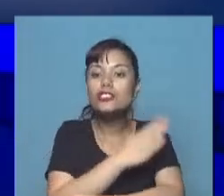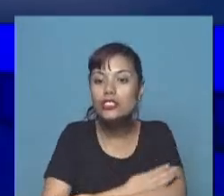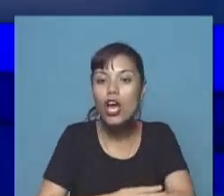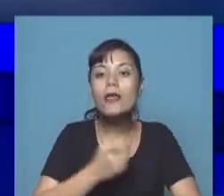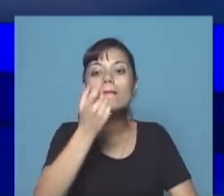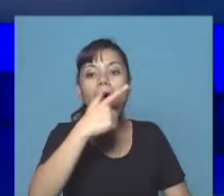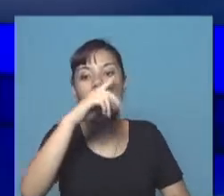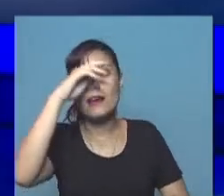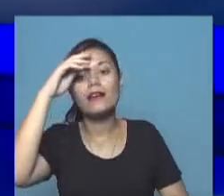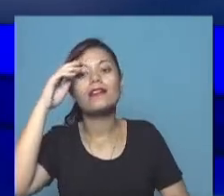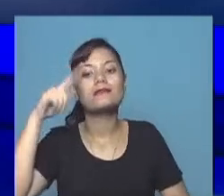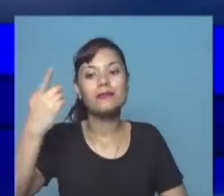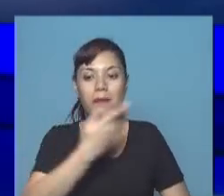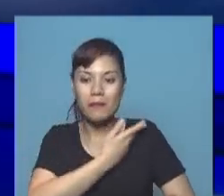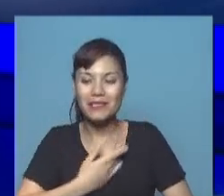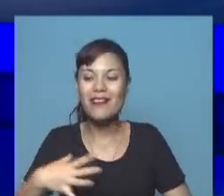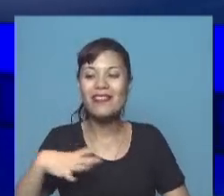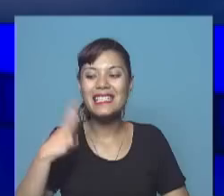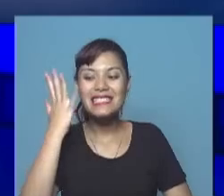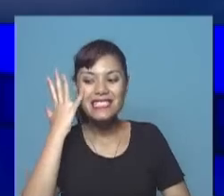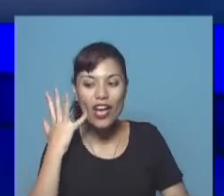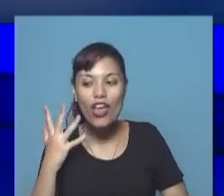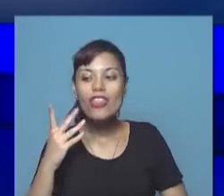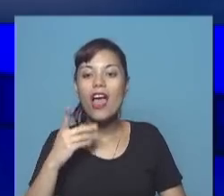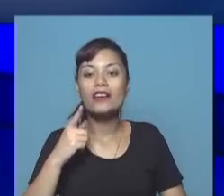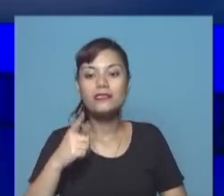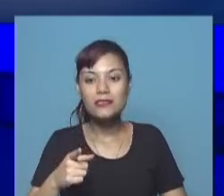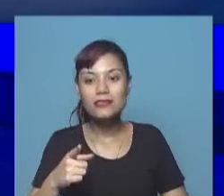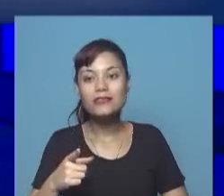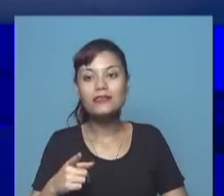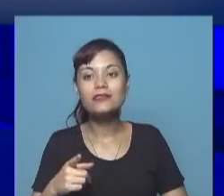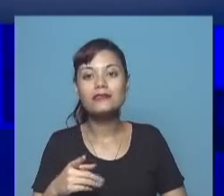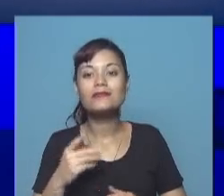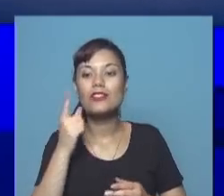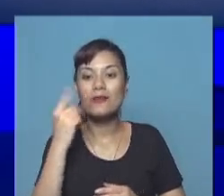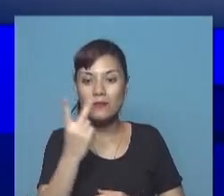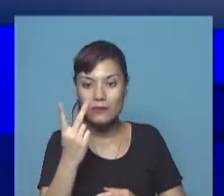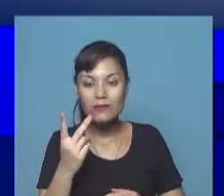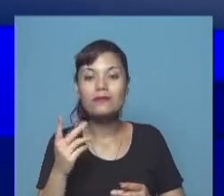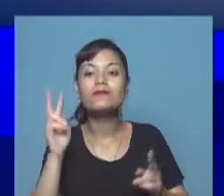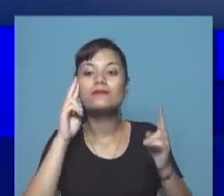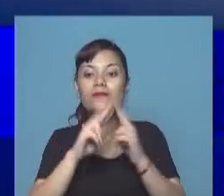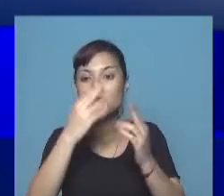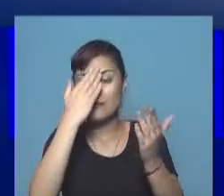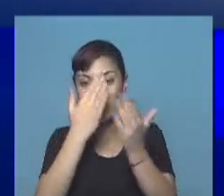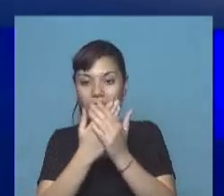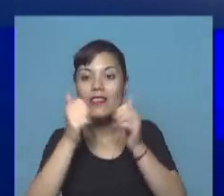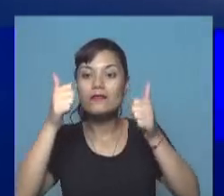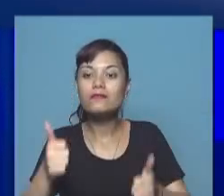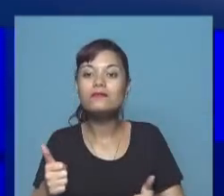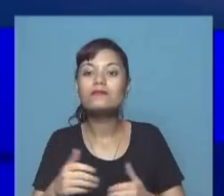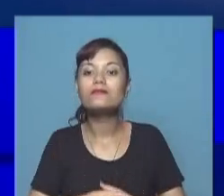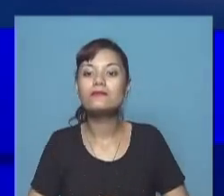será Macri el próximo presidente? Apenas 5 días para el debate donde los candidatos se van a ver cara a cara y expondrán, uno